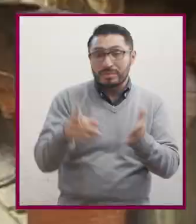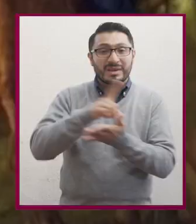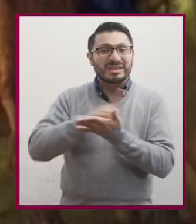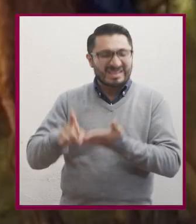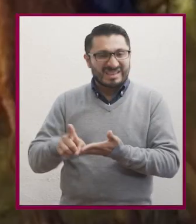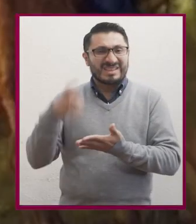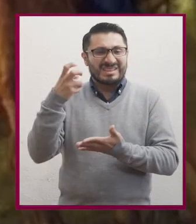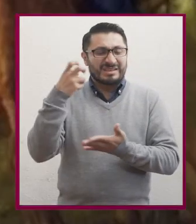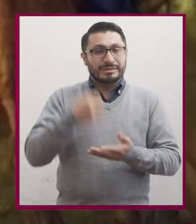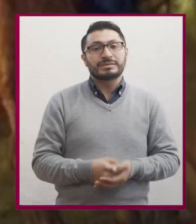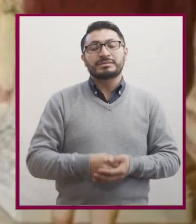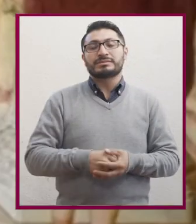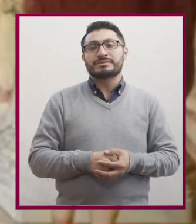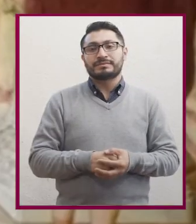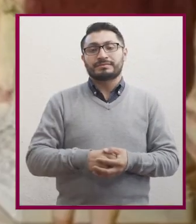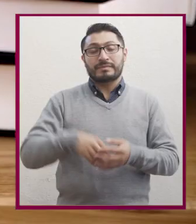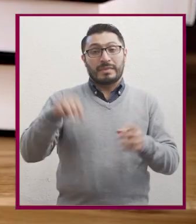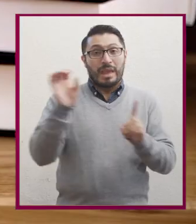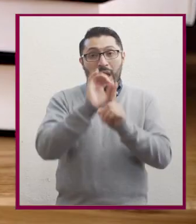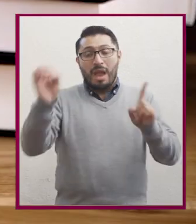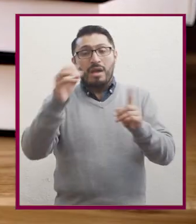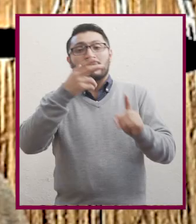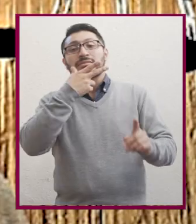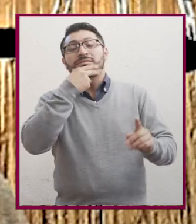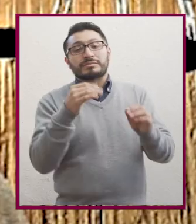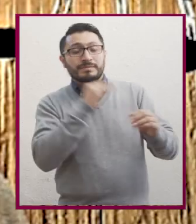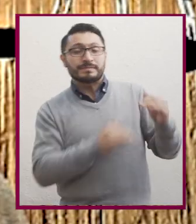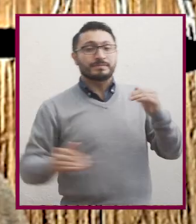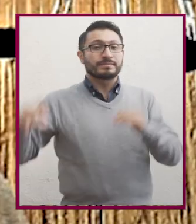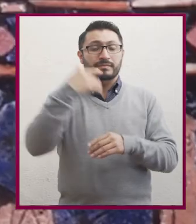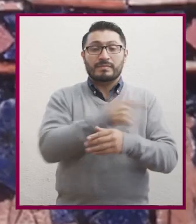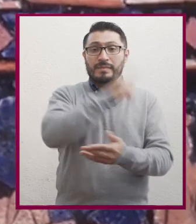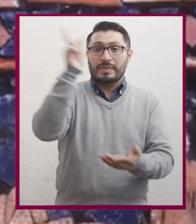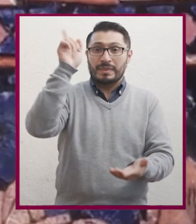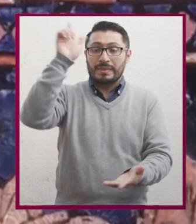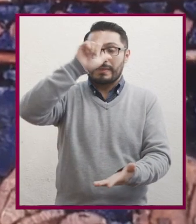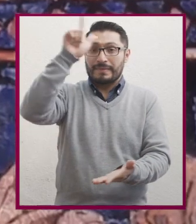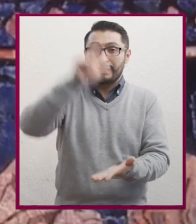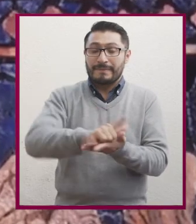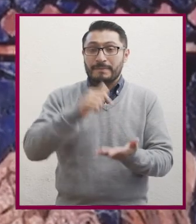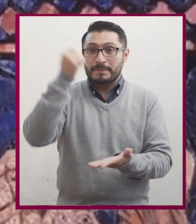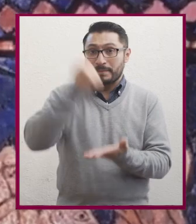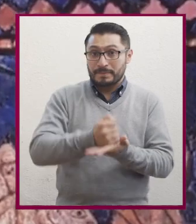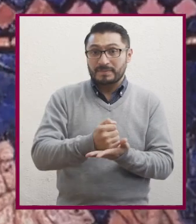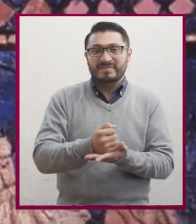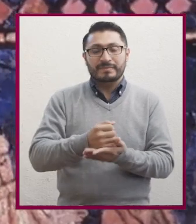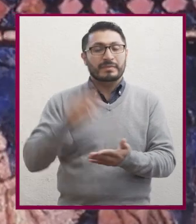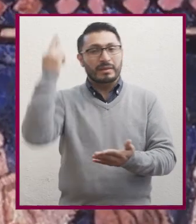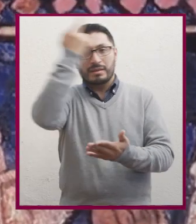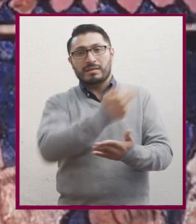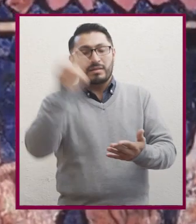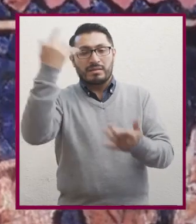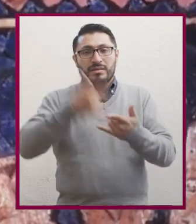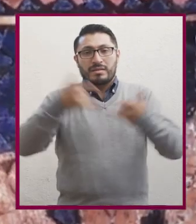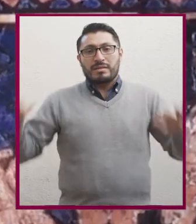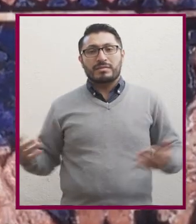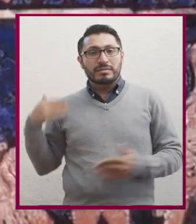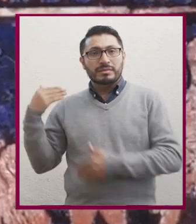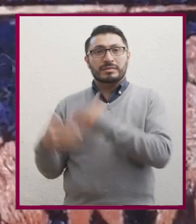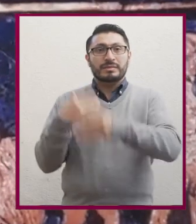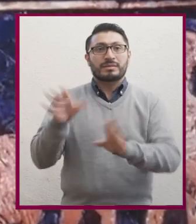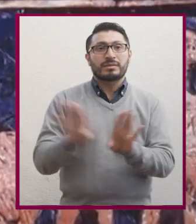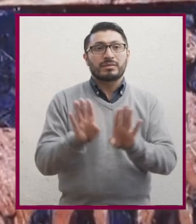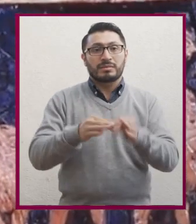derecho, esta estructura patriarcal quedó plasmada en leyes. Una revisión a las fuentes históricas nos permite